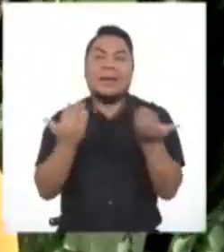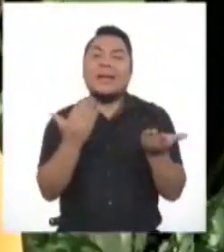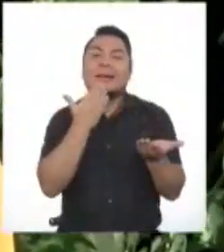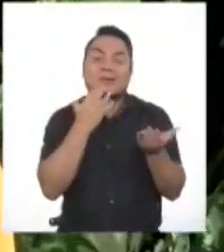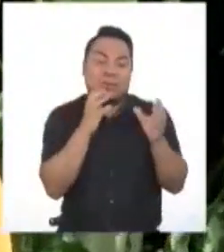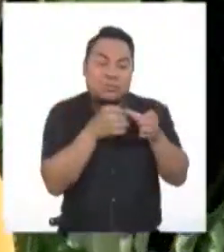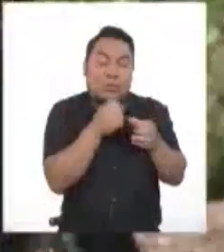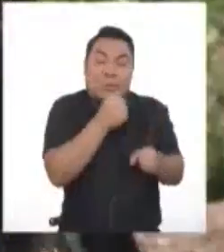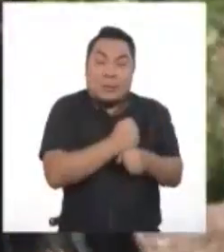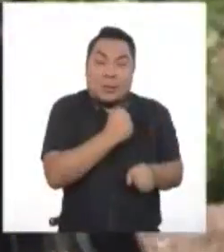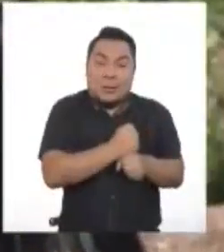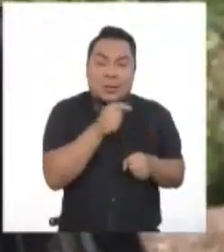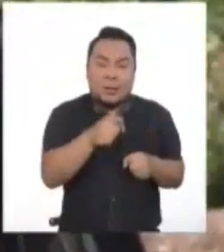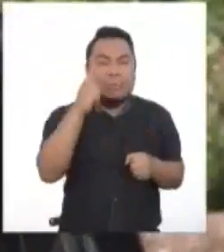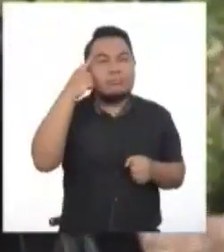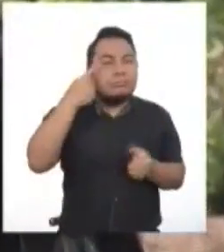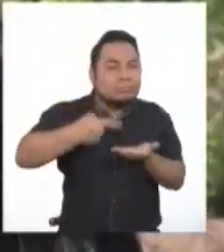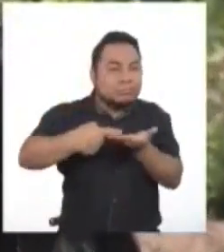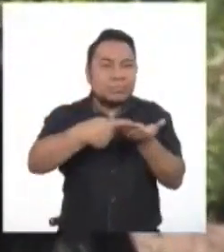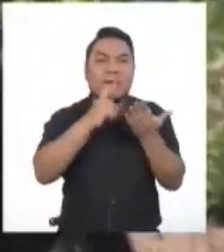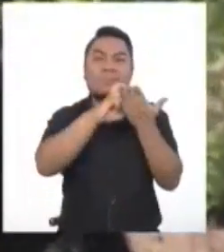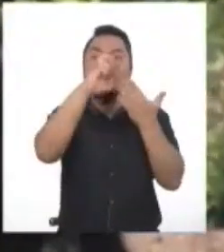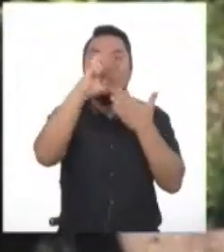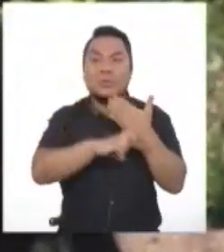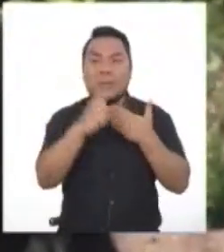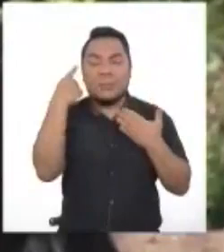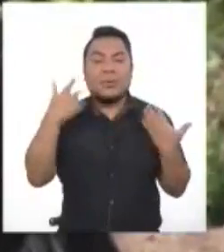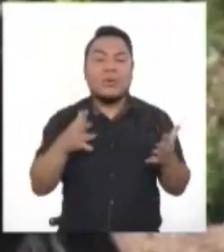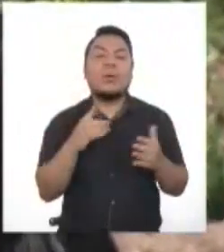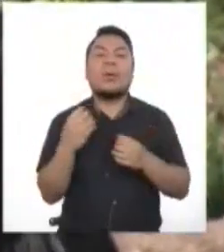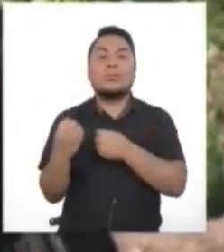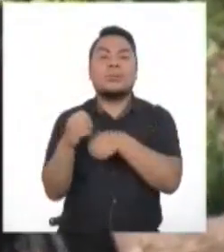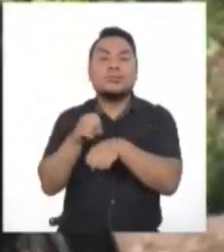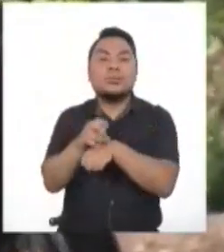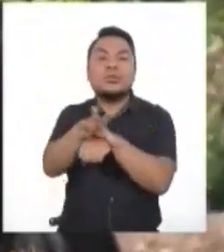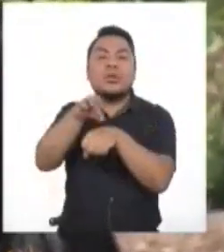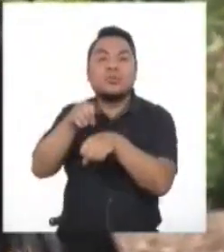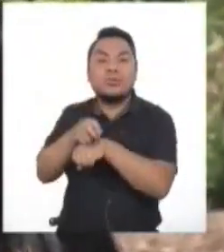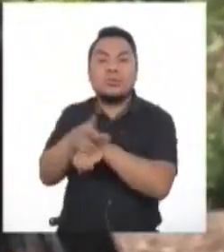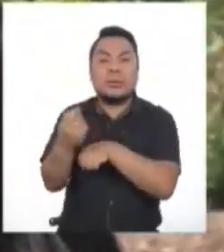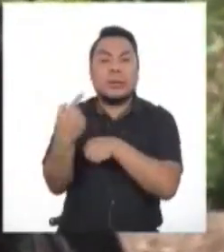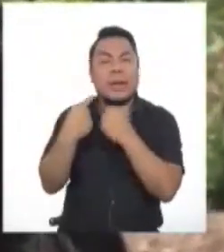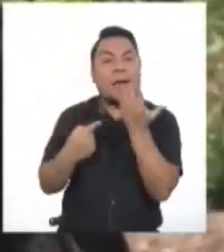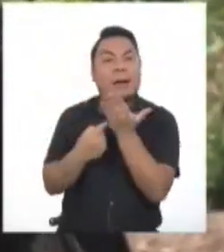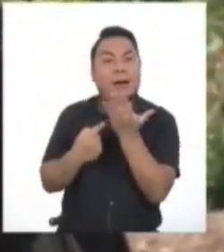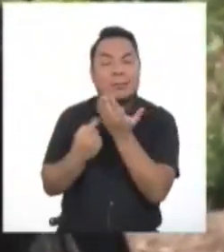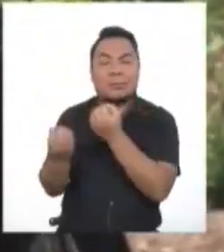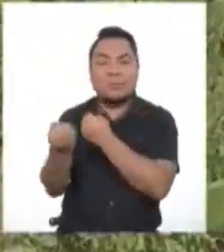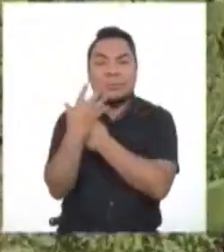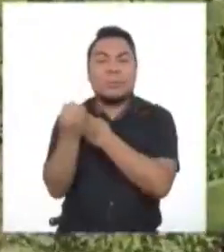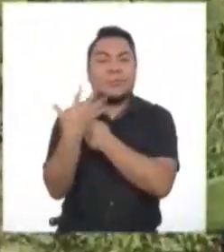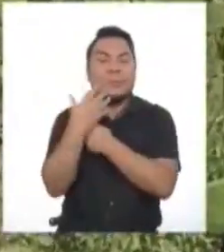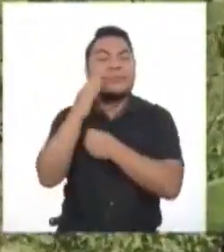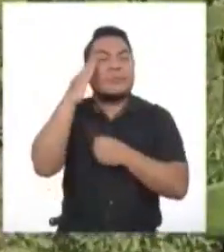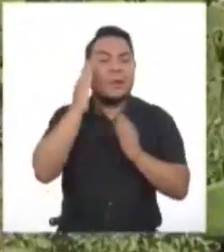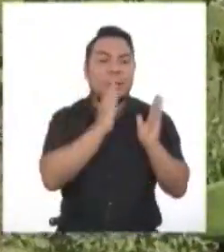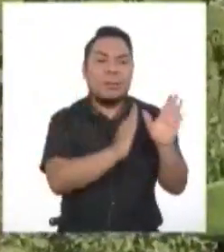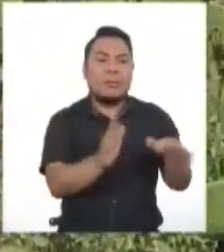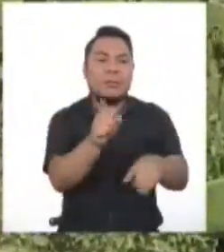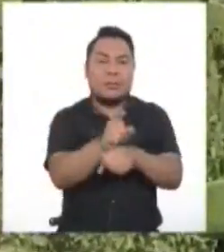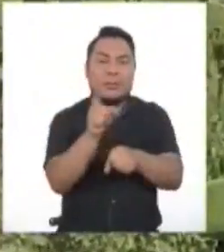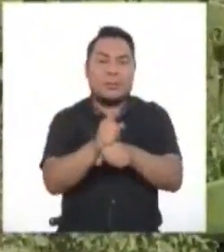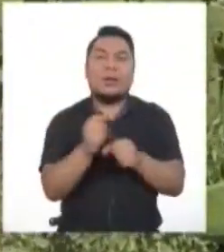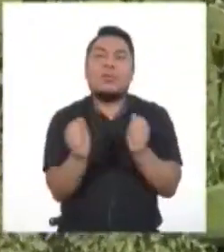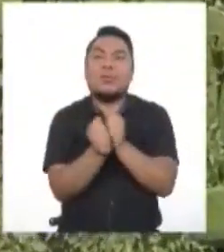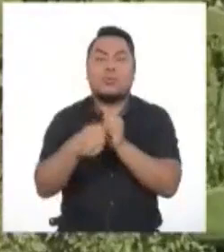venimos ejecutando proyectos, ¿no? Bajo el asesoramiento técnico, capacitando y acompañando a